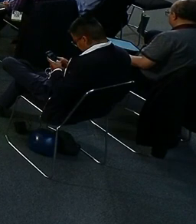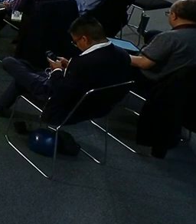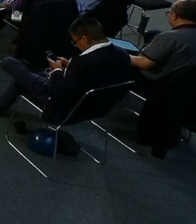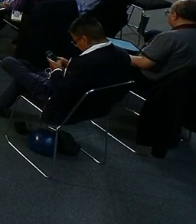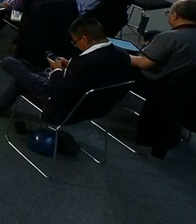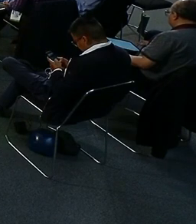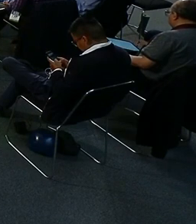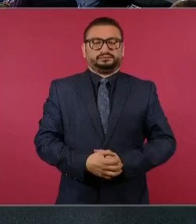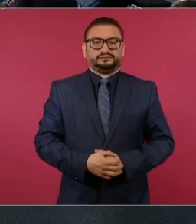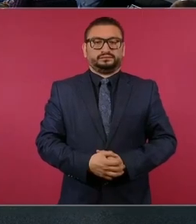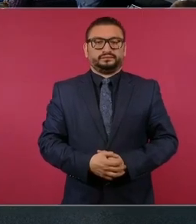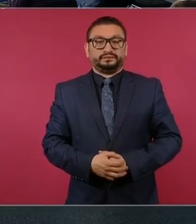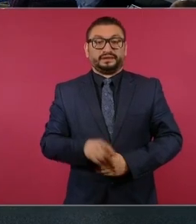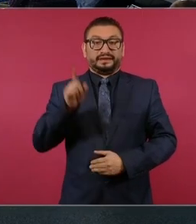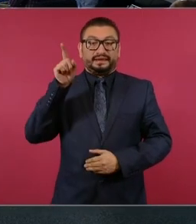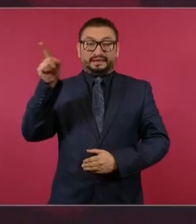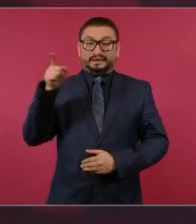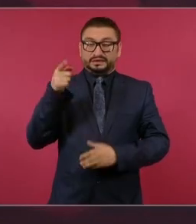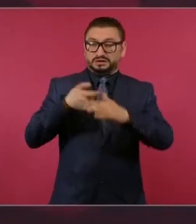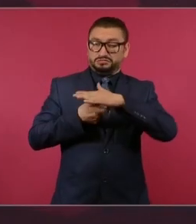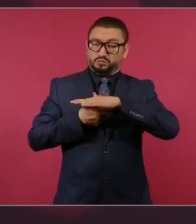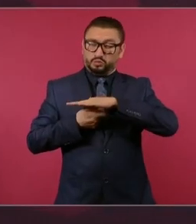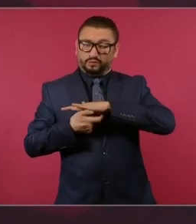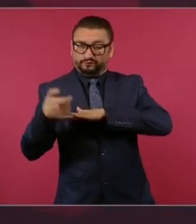o a la mordida.